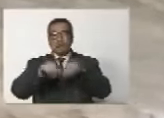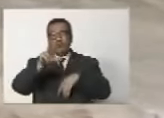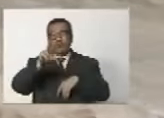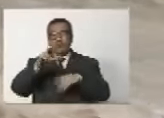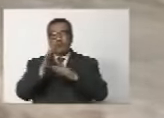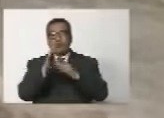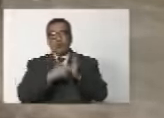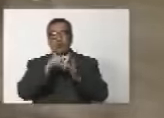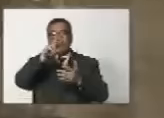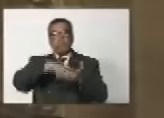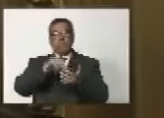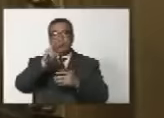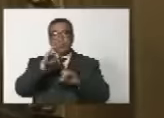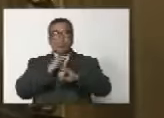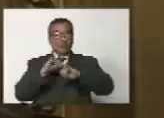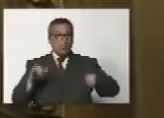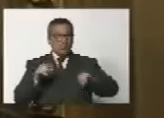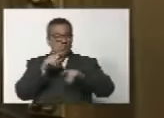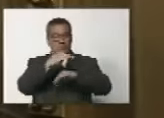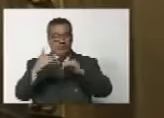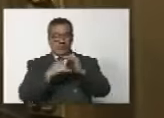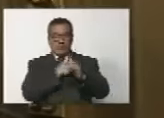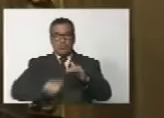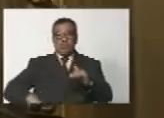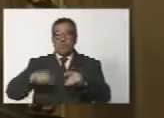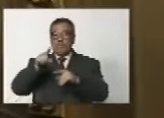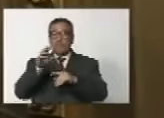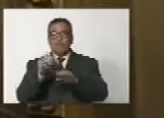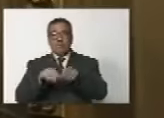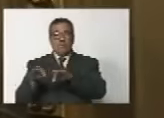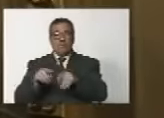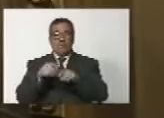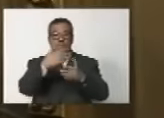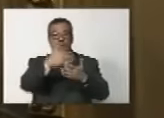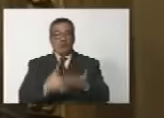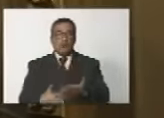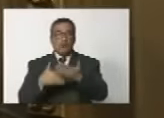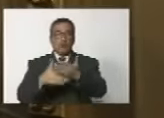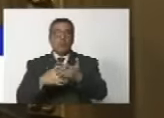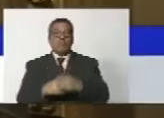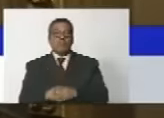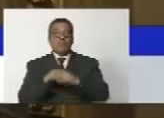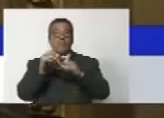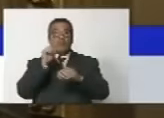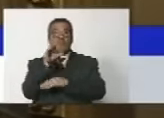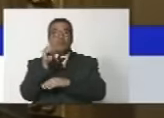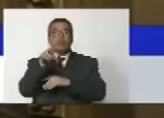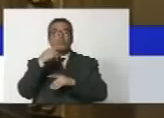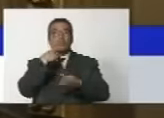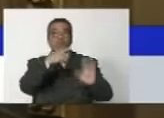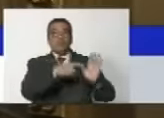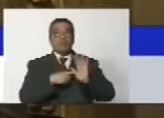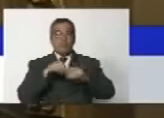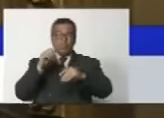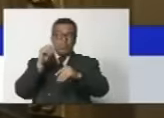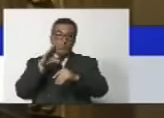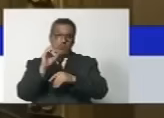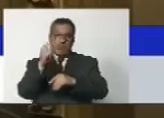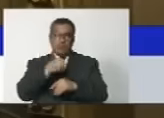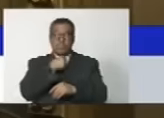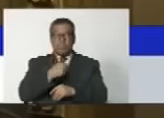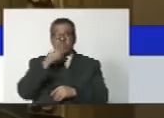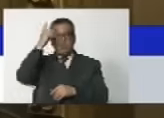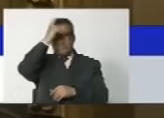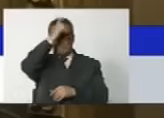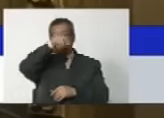Finalizada la intervención, el vicepresidente solicitó de la secretaria publicar el discurso de orden presentado por el diputado